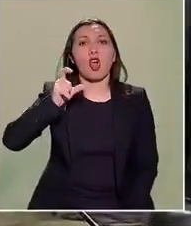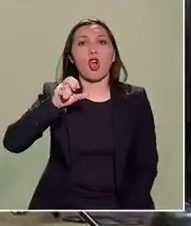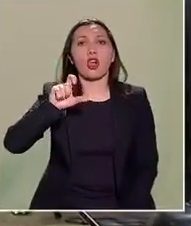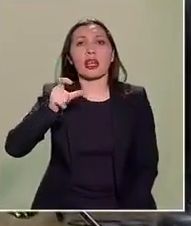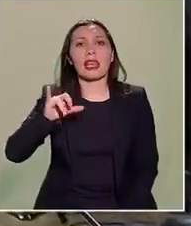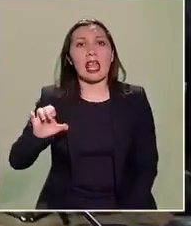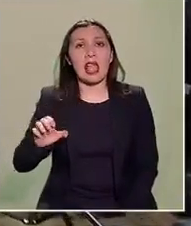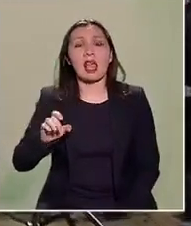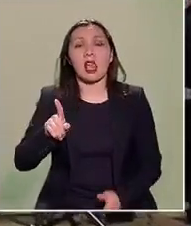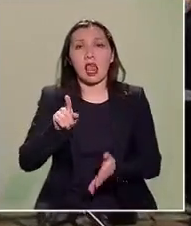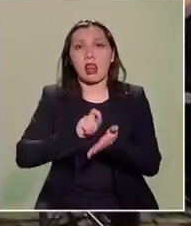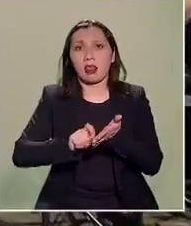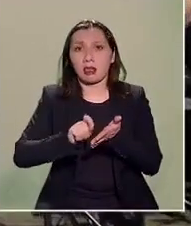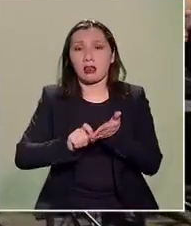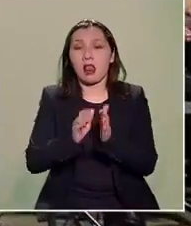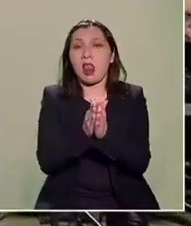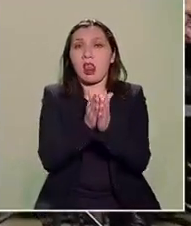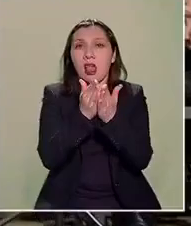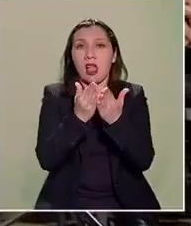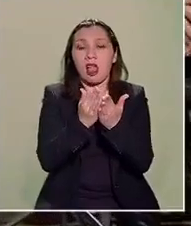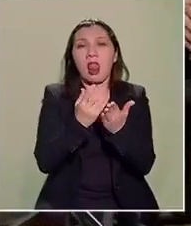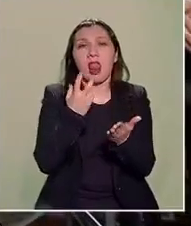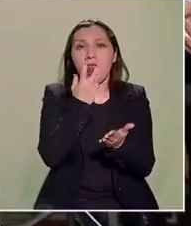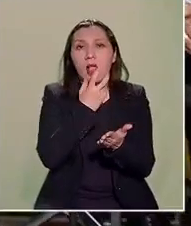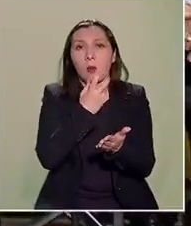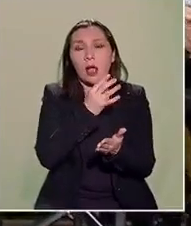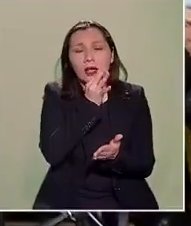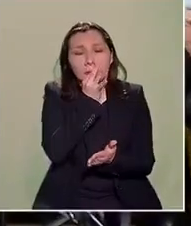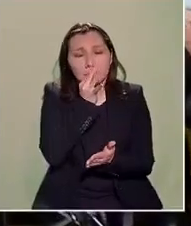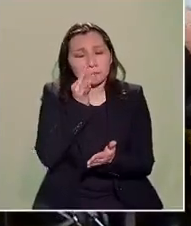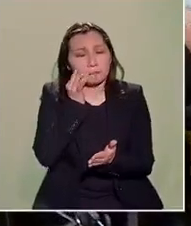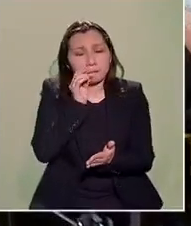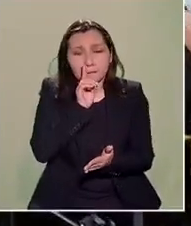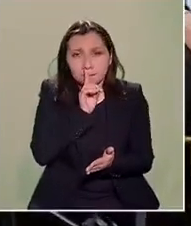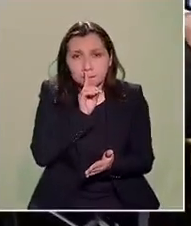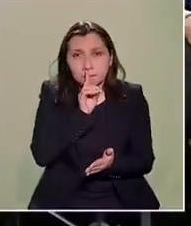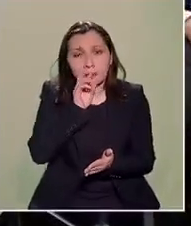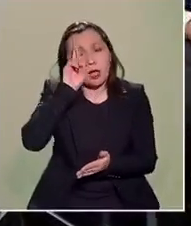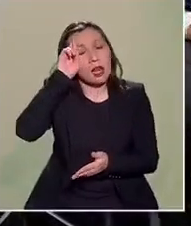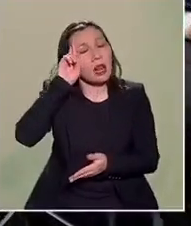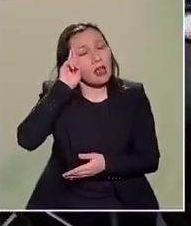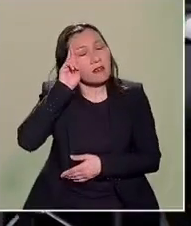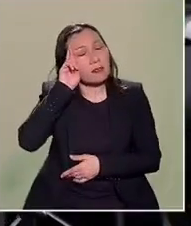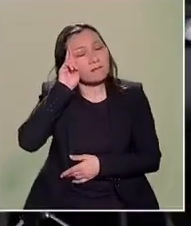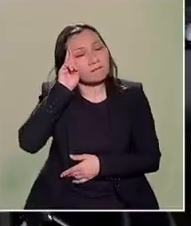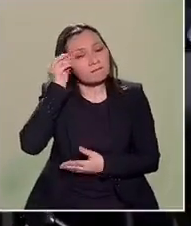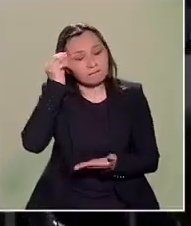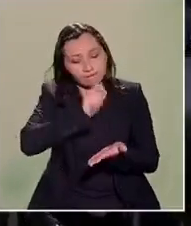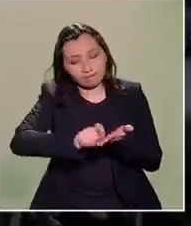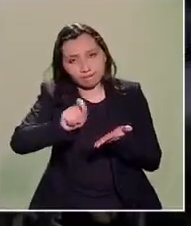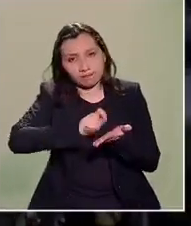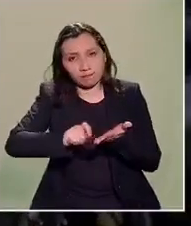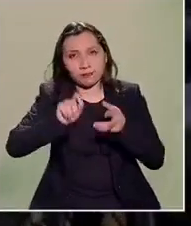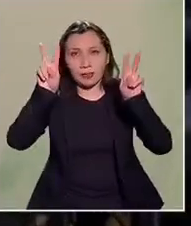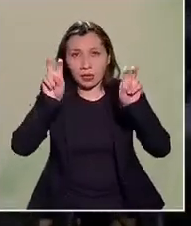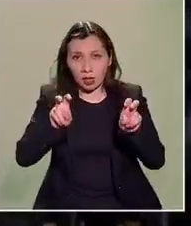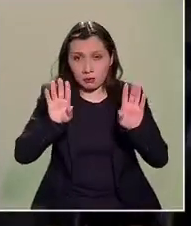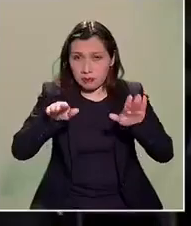está en el en su libro lenguaje y silencio reflexiona sobre este asunto